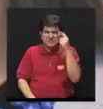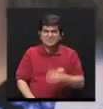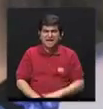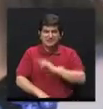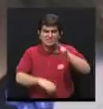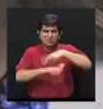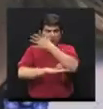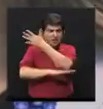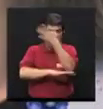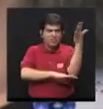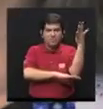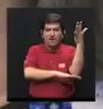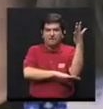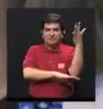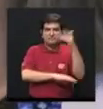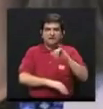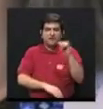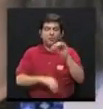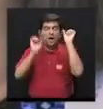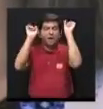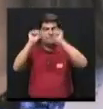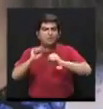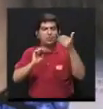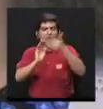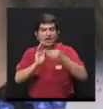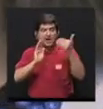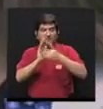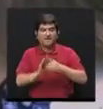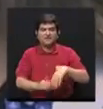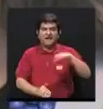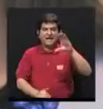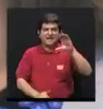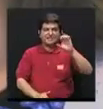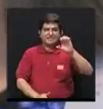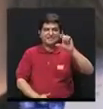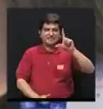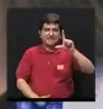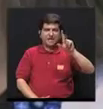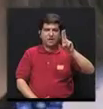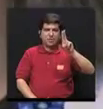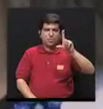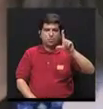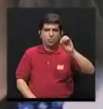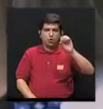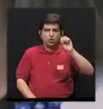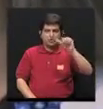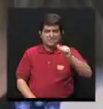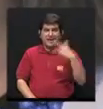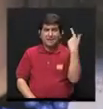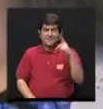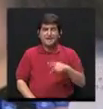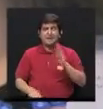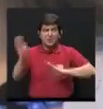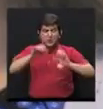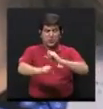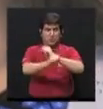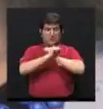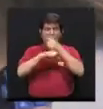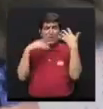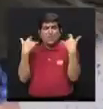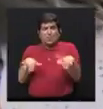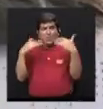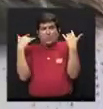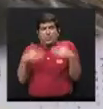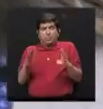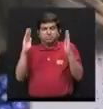son, digamos, podrían degradar celulosa, otras cosas, el peligro de bioseguridad es enorme, ¿no? Bueno, además,